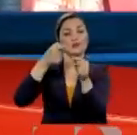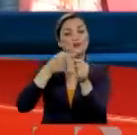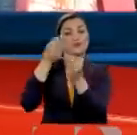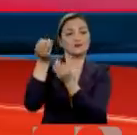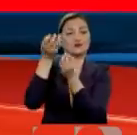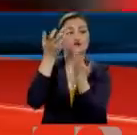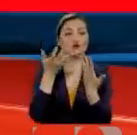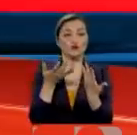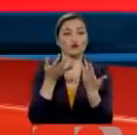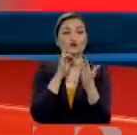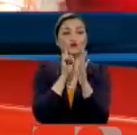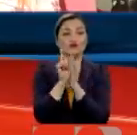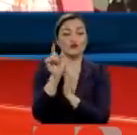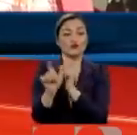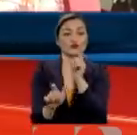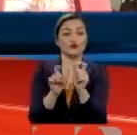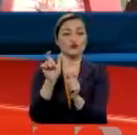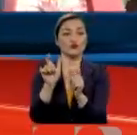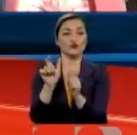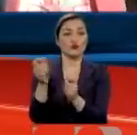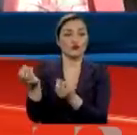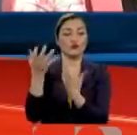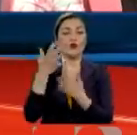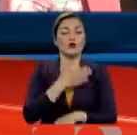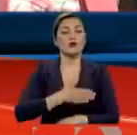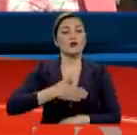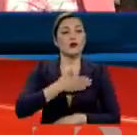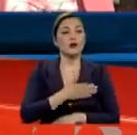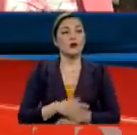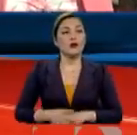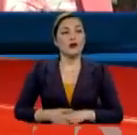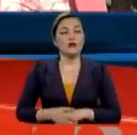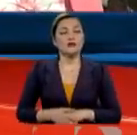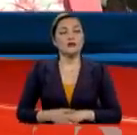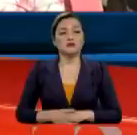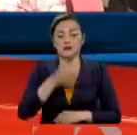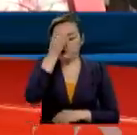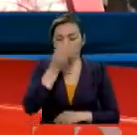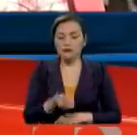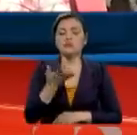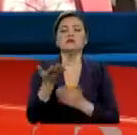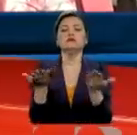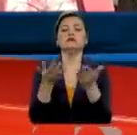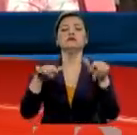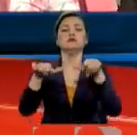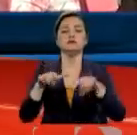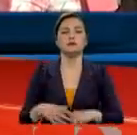comentarnos sobre unas denuncias ciudadanas, así que te damos el paso, Angie. Coméntanos en qué punto te encuentras. Buen día.